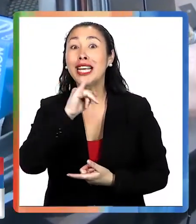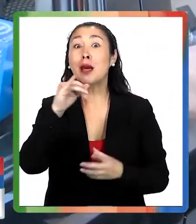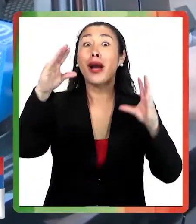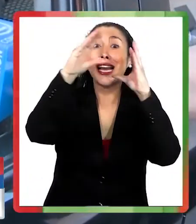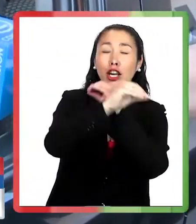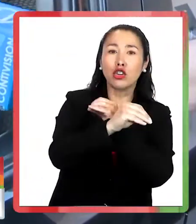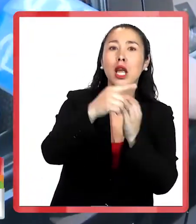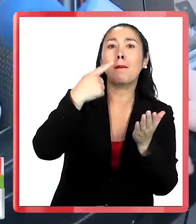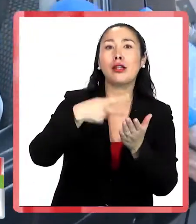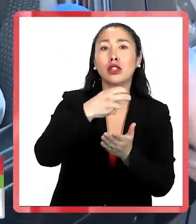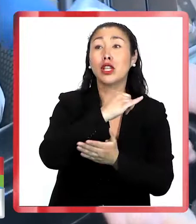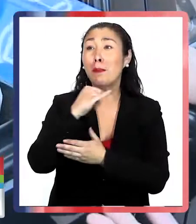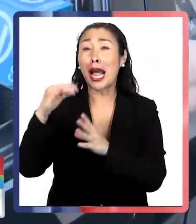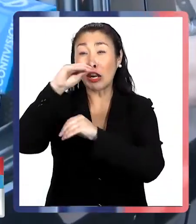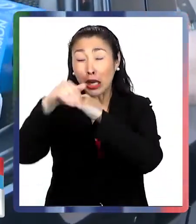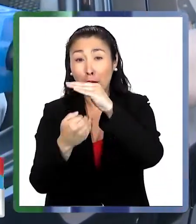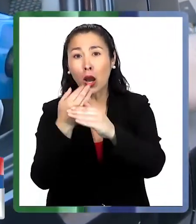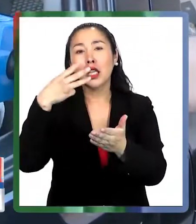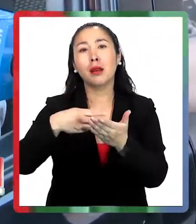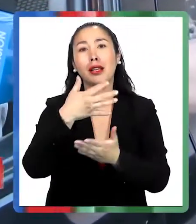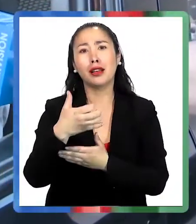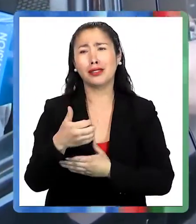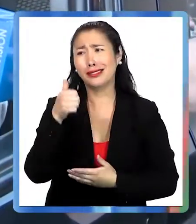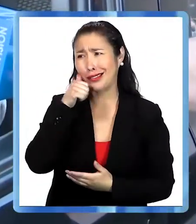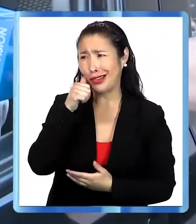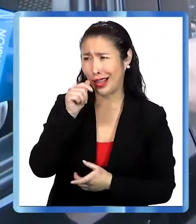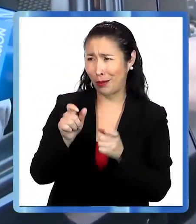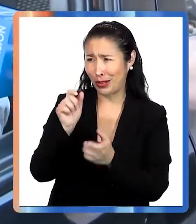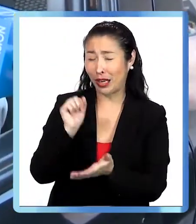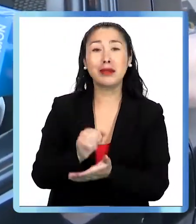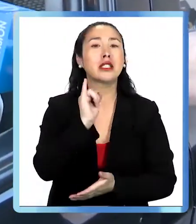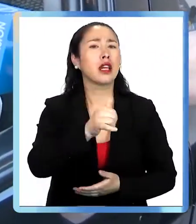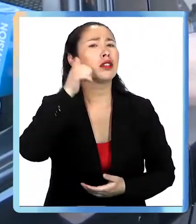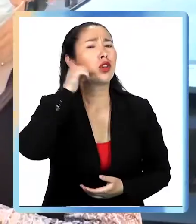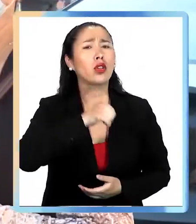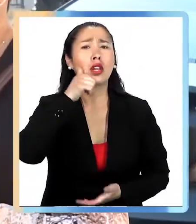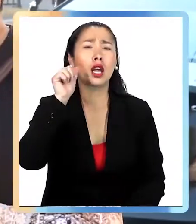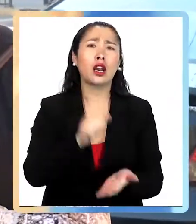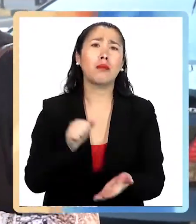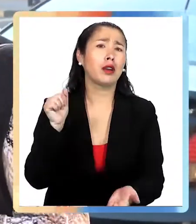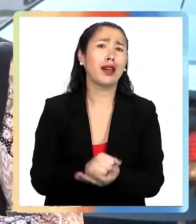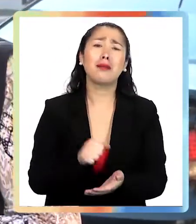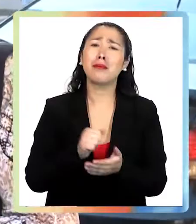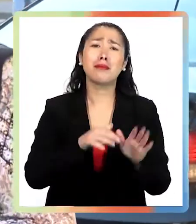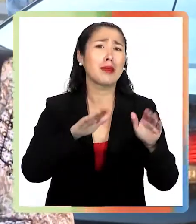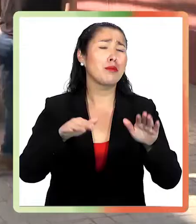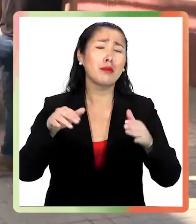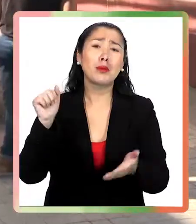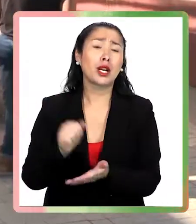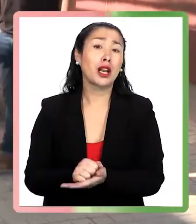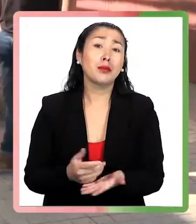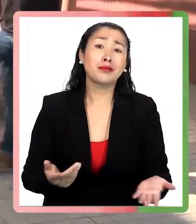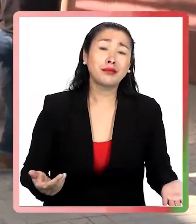noche 1.500. ¿Y han reclamado a los pasajeros, no? Todos los días. Es todos los días lo mismo. Entonces,